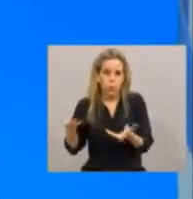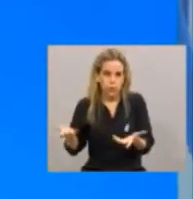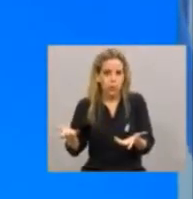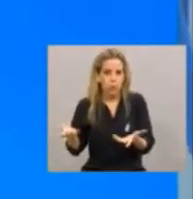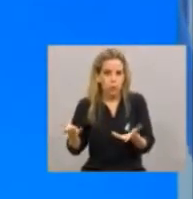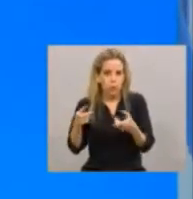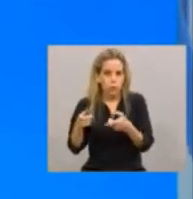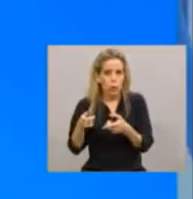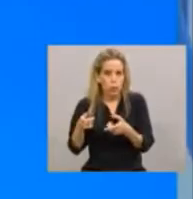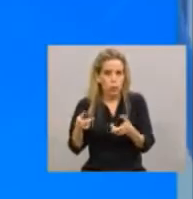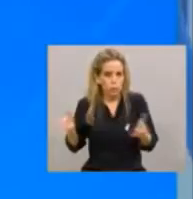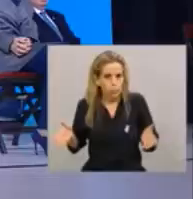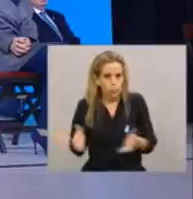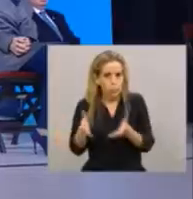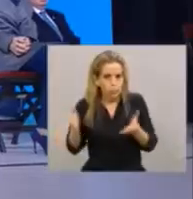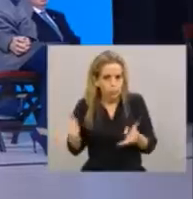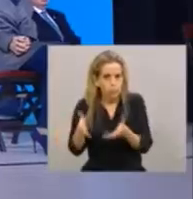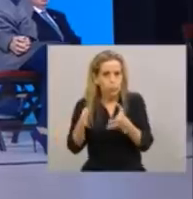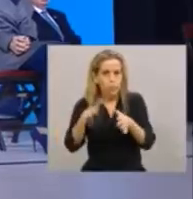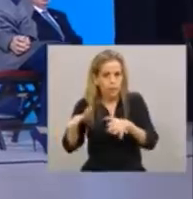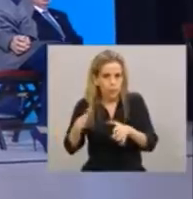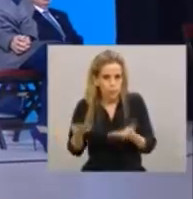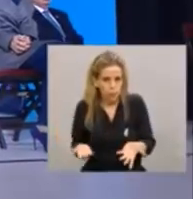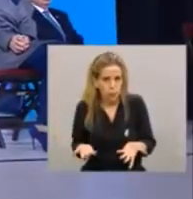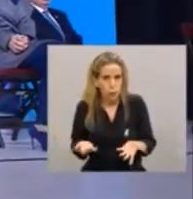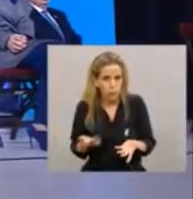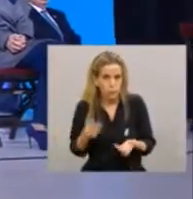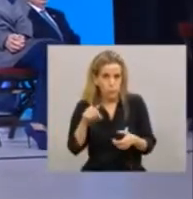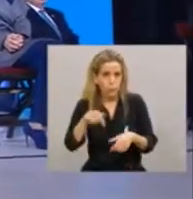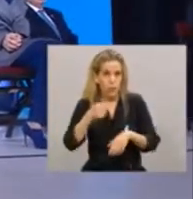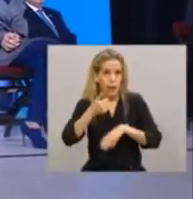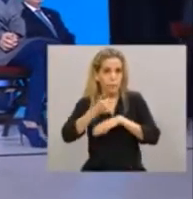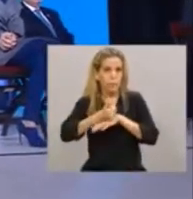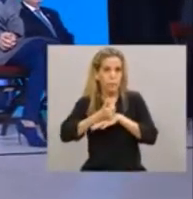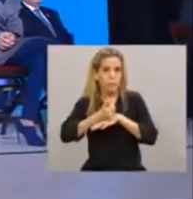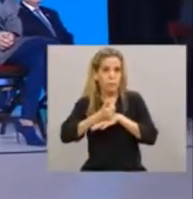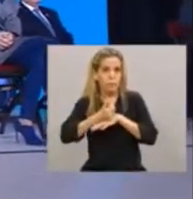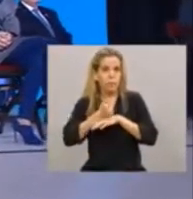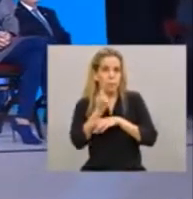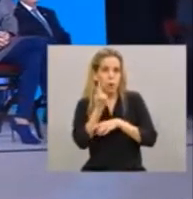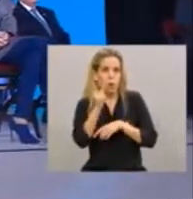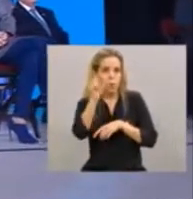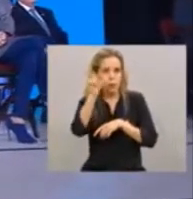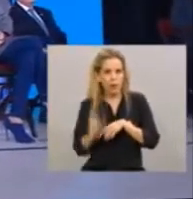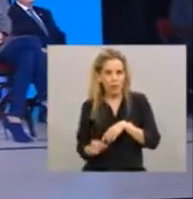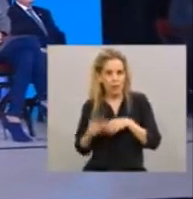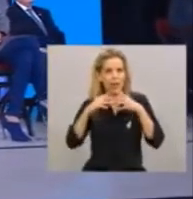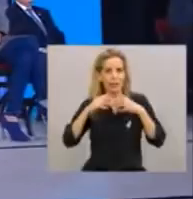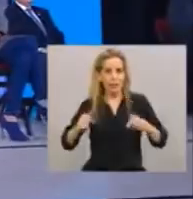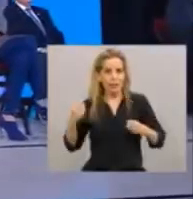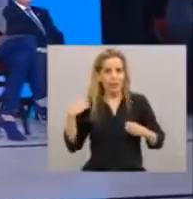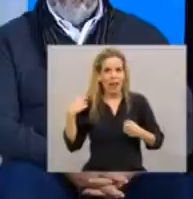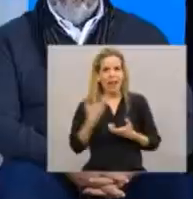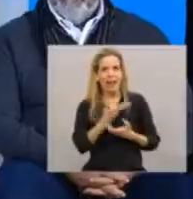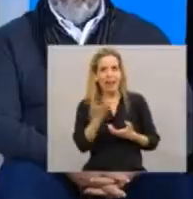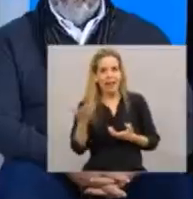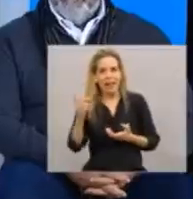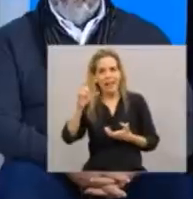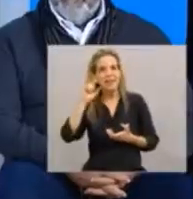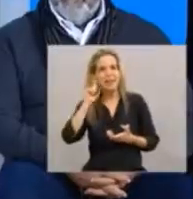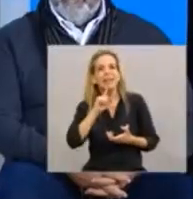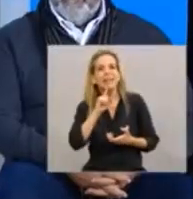sobrellevar este presente acá también está uno de los secretarios generales de la